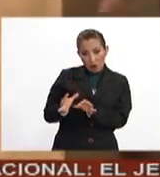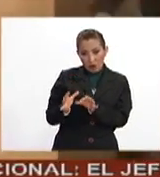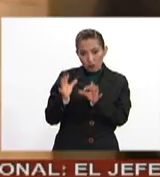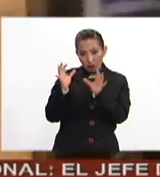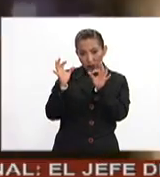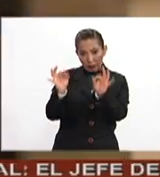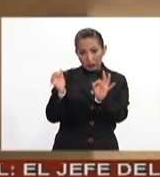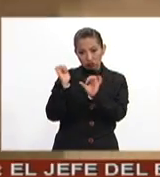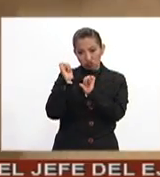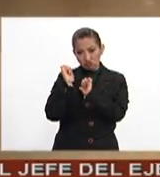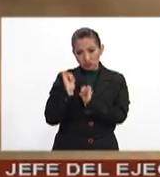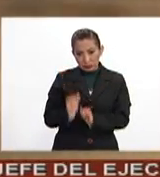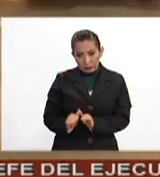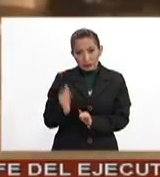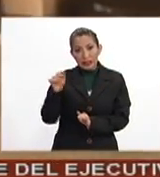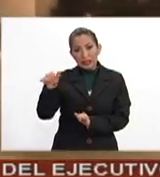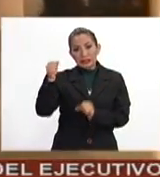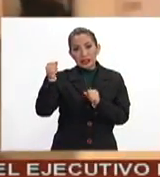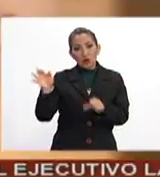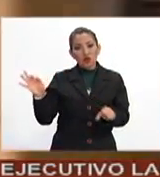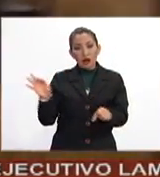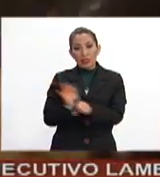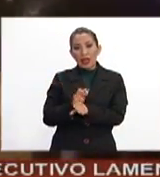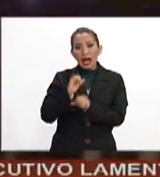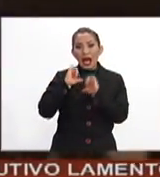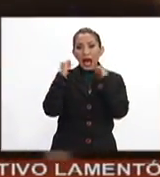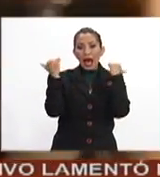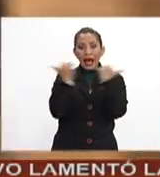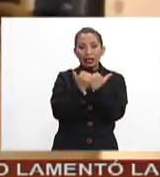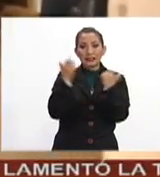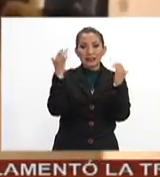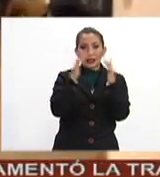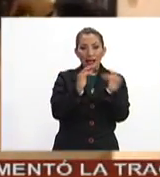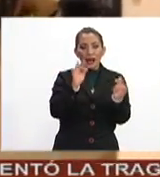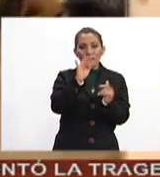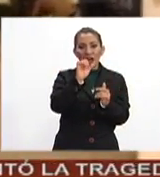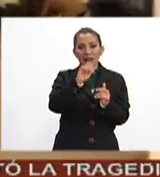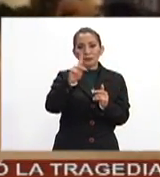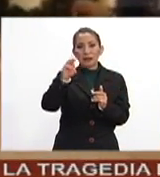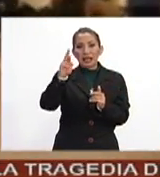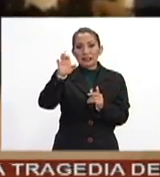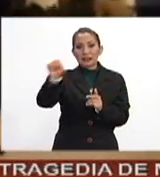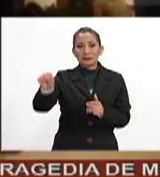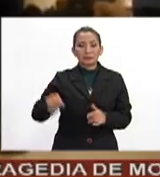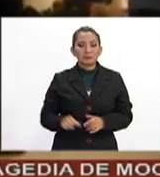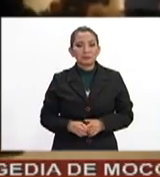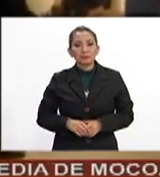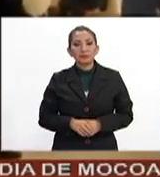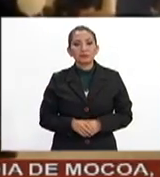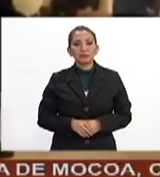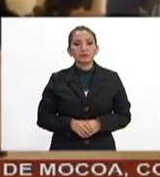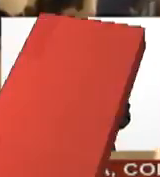confirmaron autoridades de seguridad a la agencia France Press.